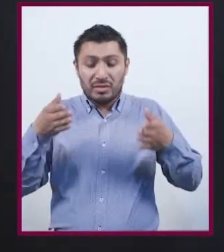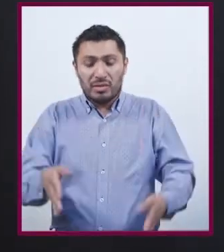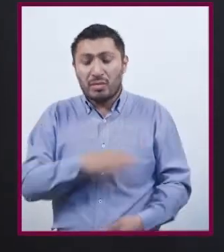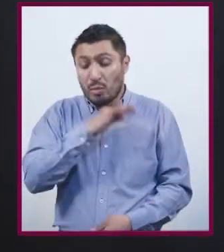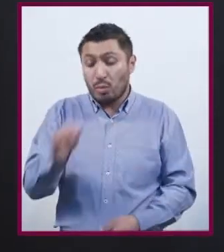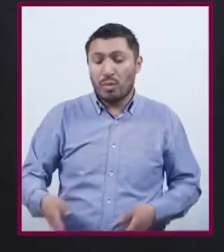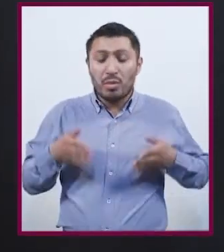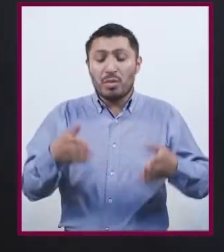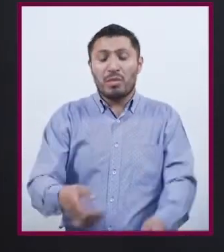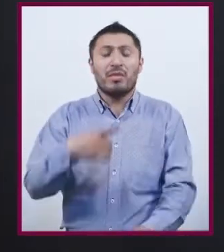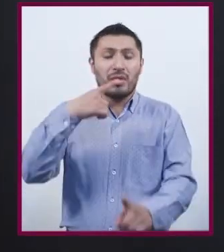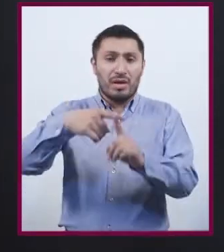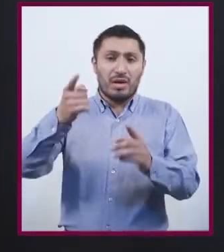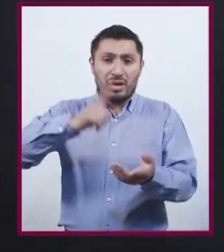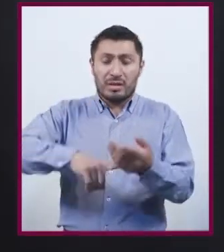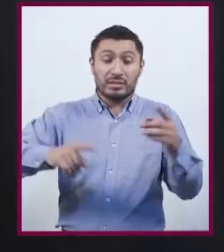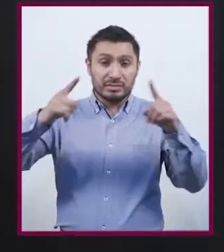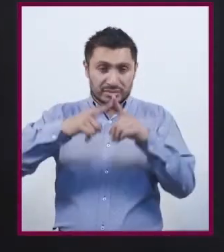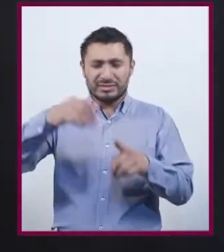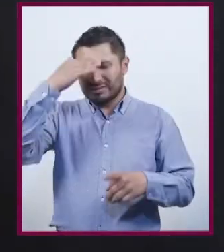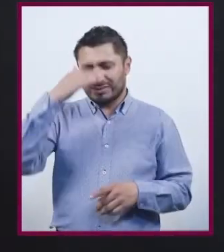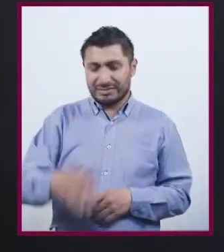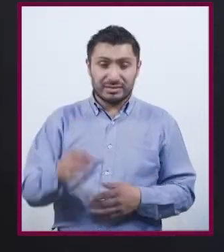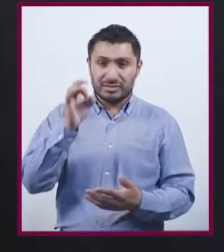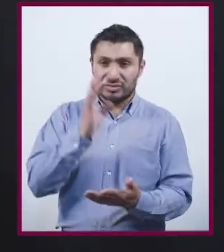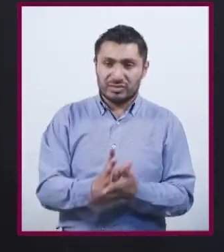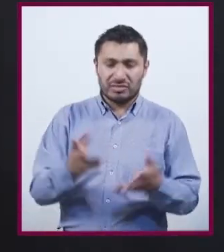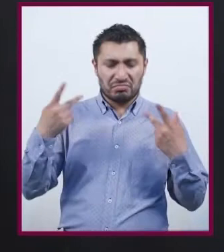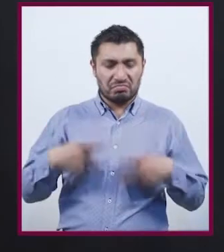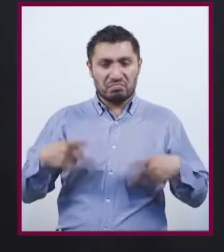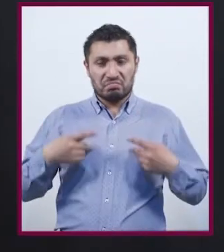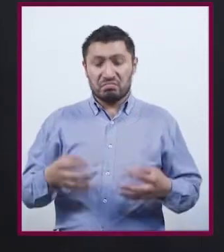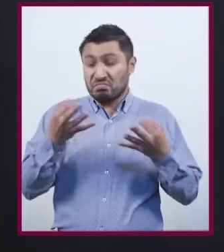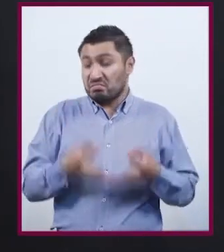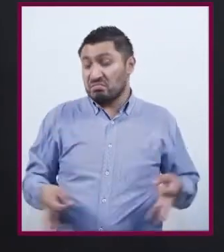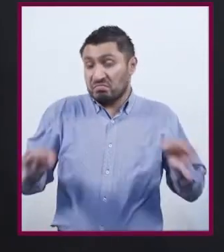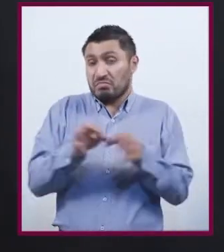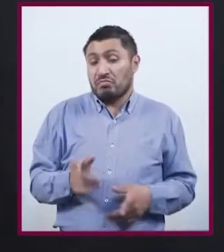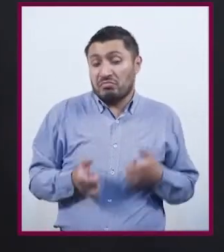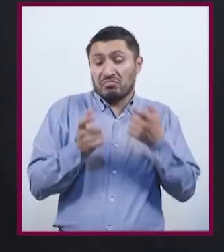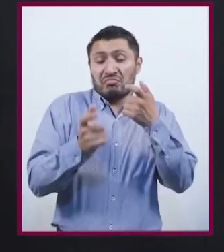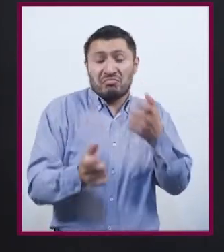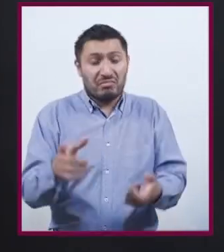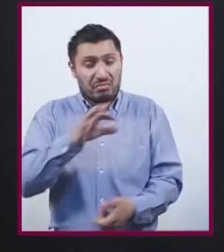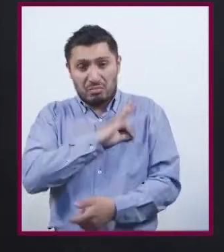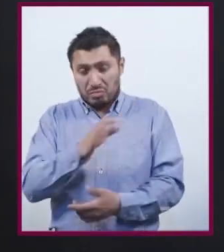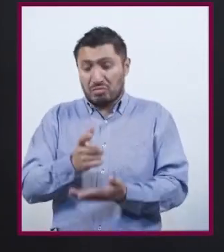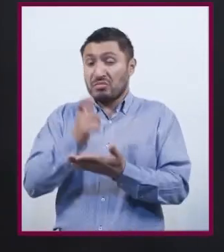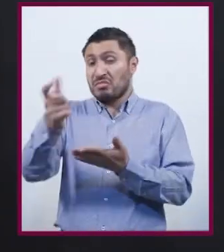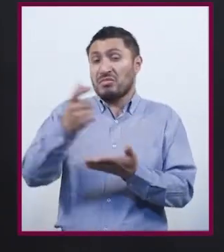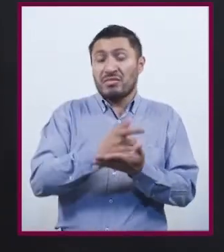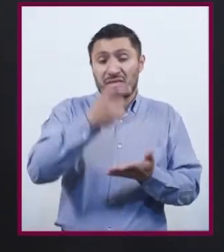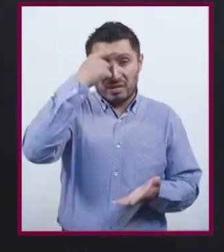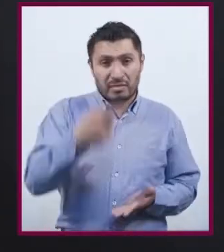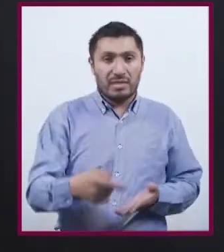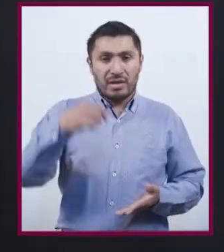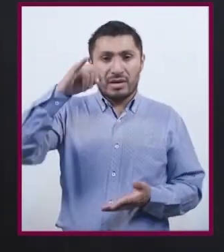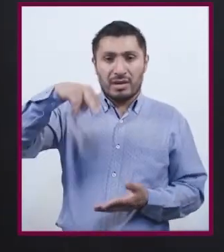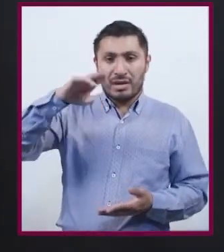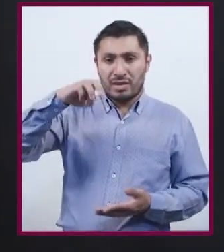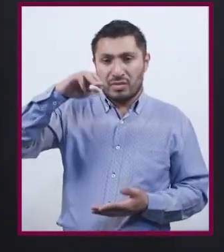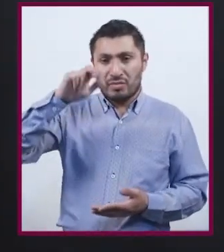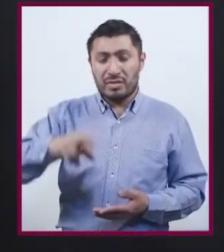parroquias. Se sabe que solamente la gente distinguida tenía la posibilidad de pagar para inhumar a sus seres queridos dentro del